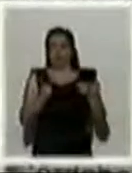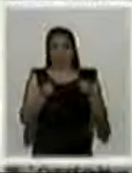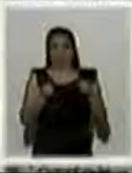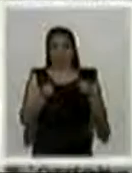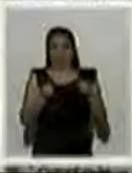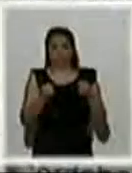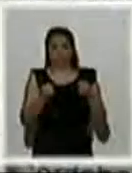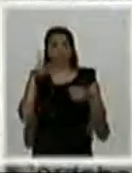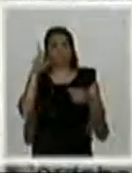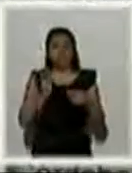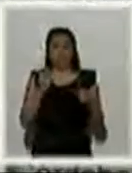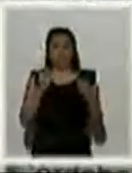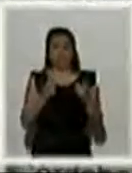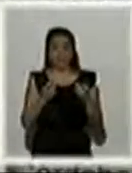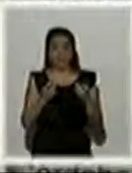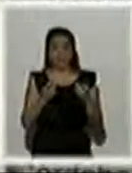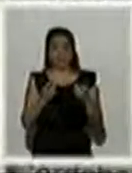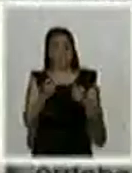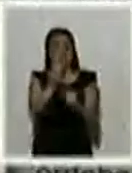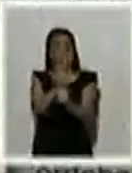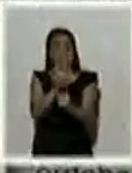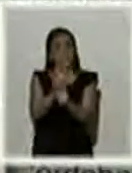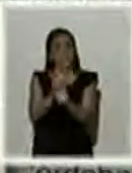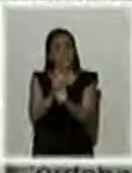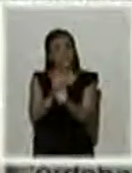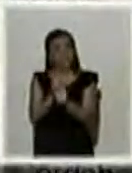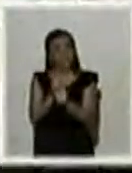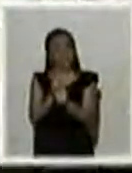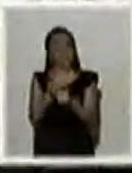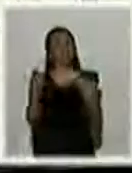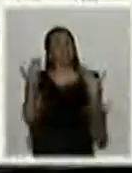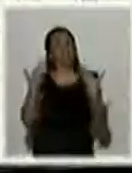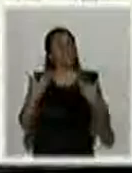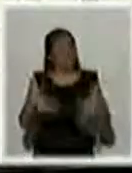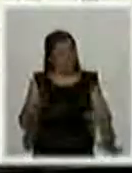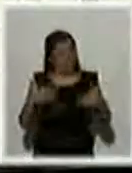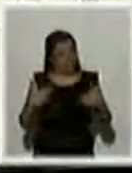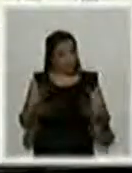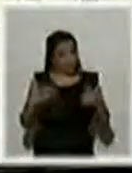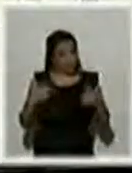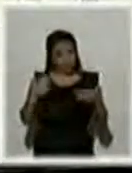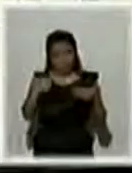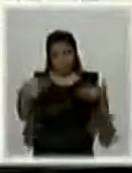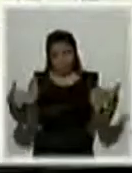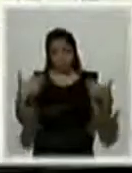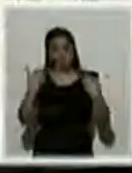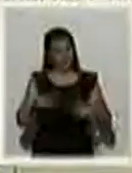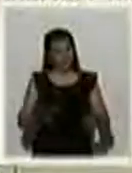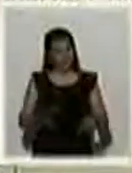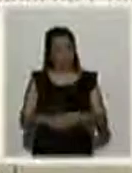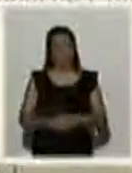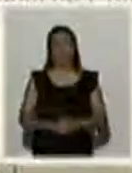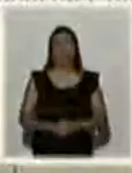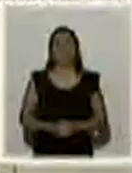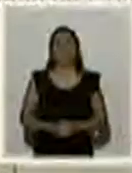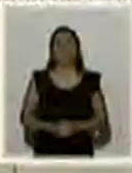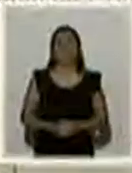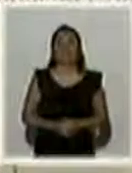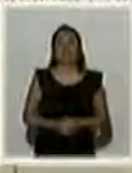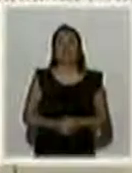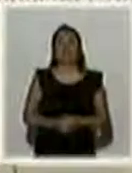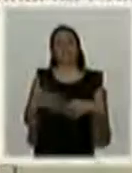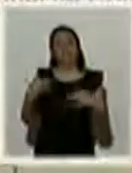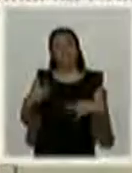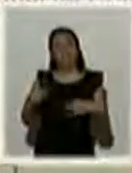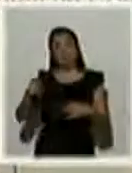protección integral de sus recursos naturales. Muy bien, han sobrado cerca de 30 segundos. Vamos a ir con el próximo